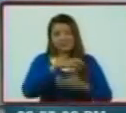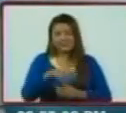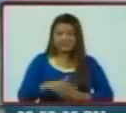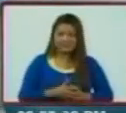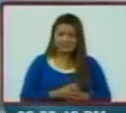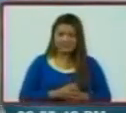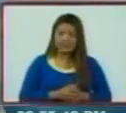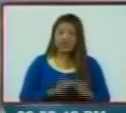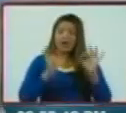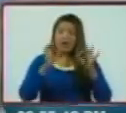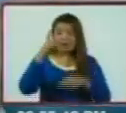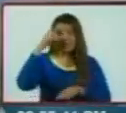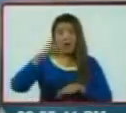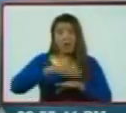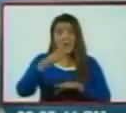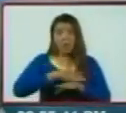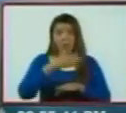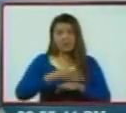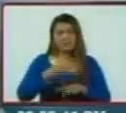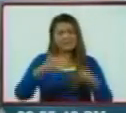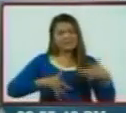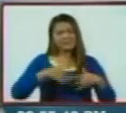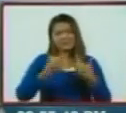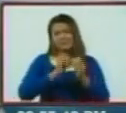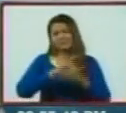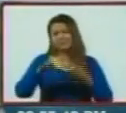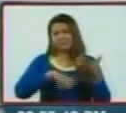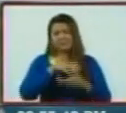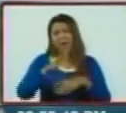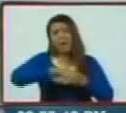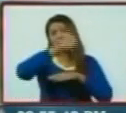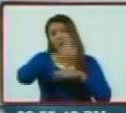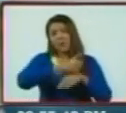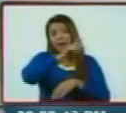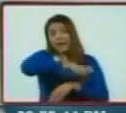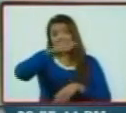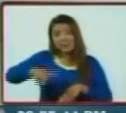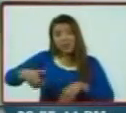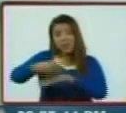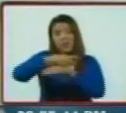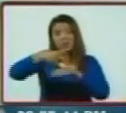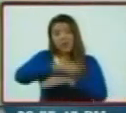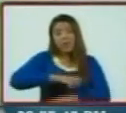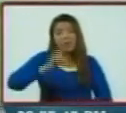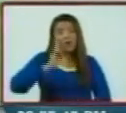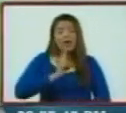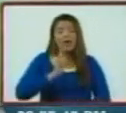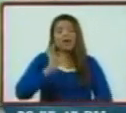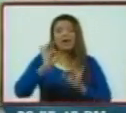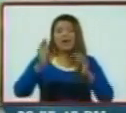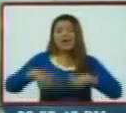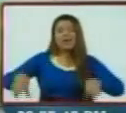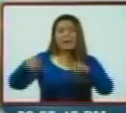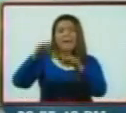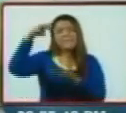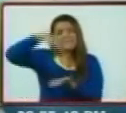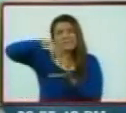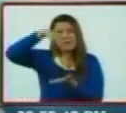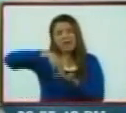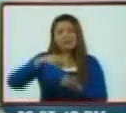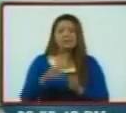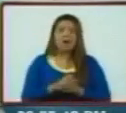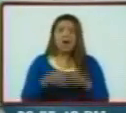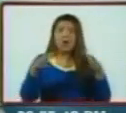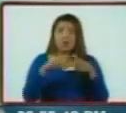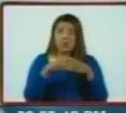Y precisamente este jueves sucedieron eventos de alta violencia generados por quienes se oponen al gobierno bolivariano en el sector Los Ruices, en Miranda. Grupos armados